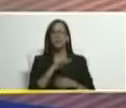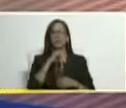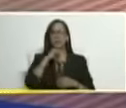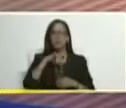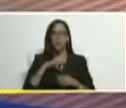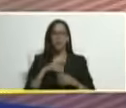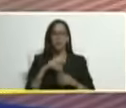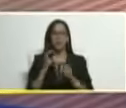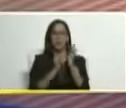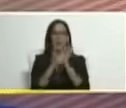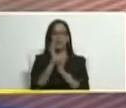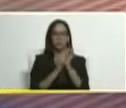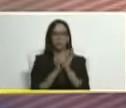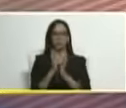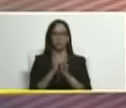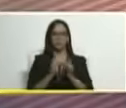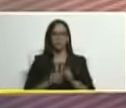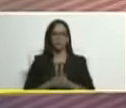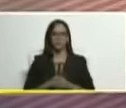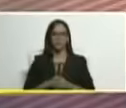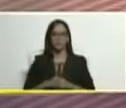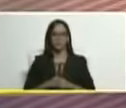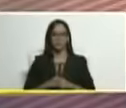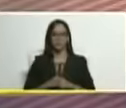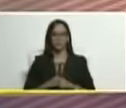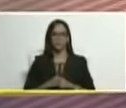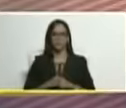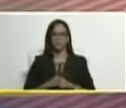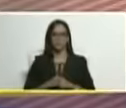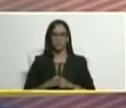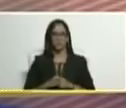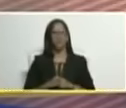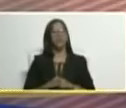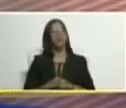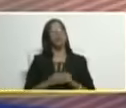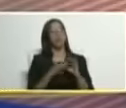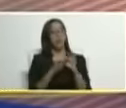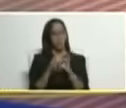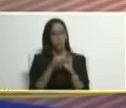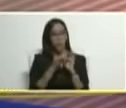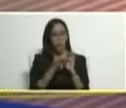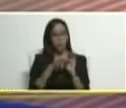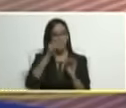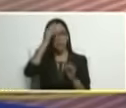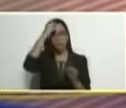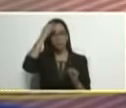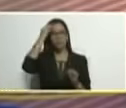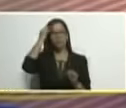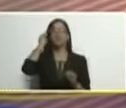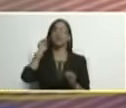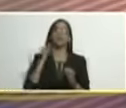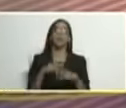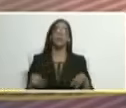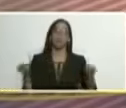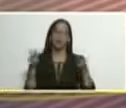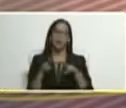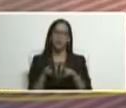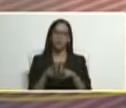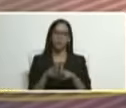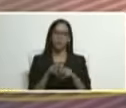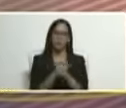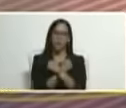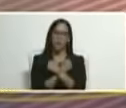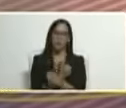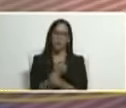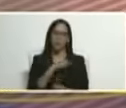historia, Jesús de Nazaret. Y nos une el gran valor de amor